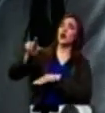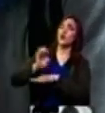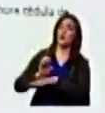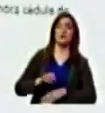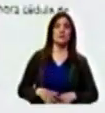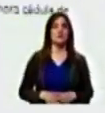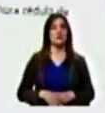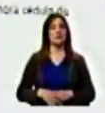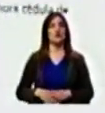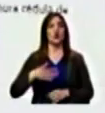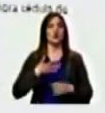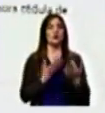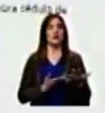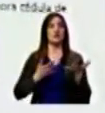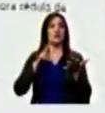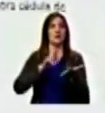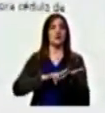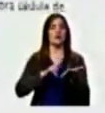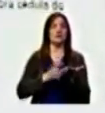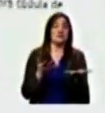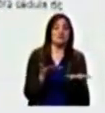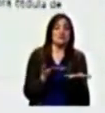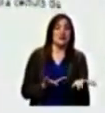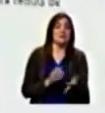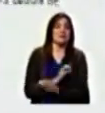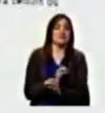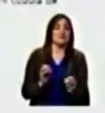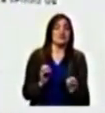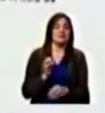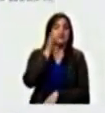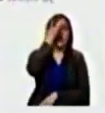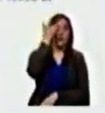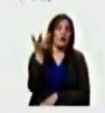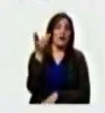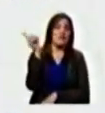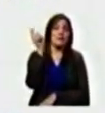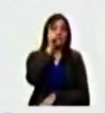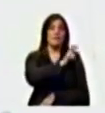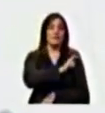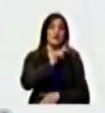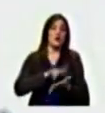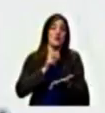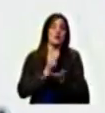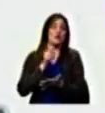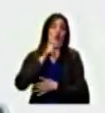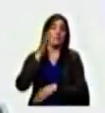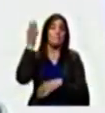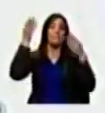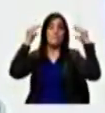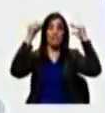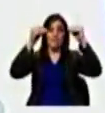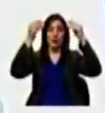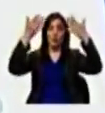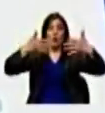Ella dijo... Y yo sigo esperando una visa que nunca llega. ¿Por qué será que se les hace tan difícil dar una visa a una profesora